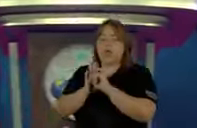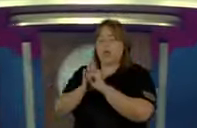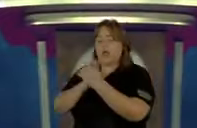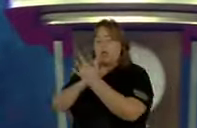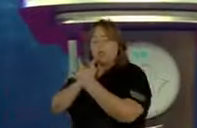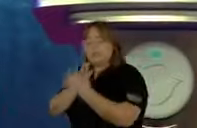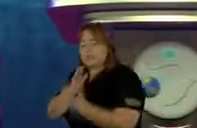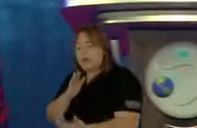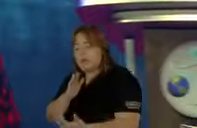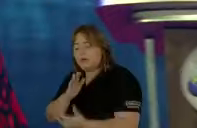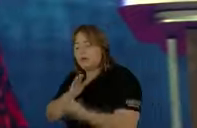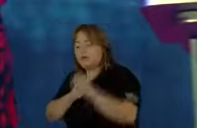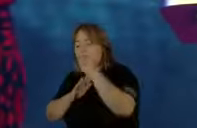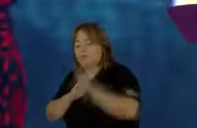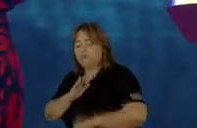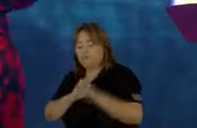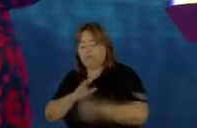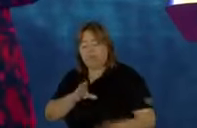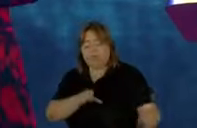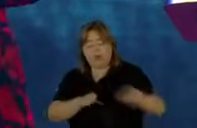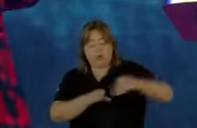por el Espíritu Santo.